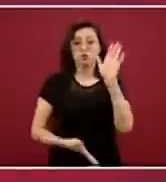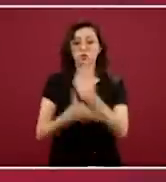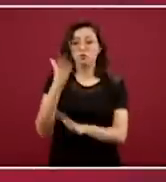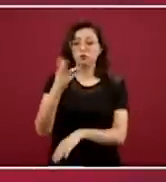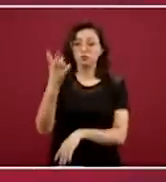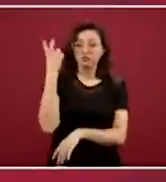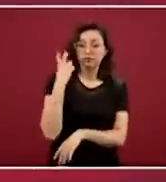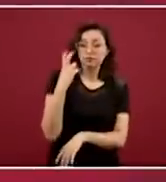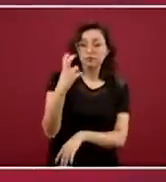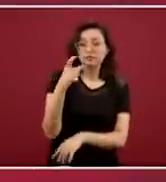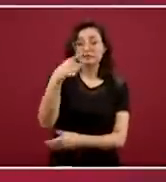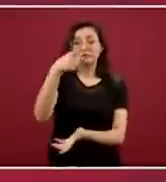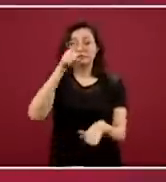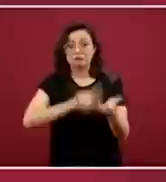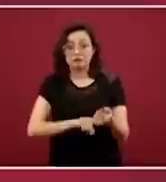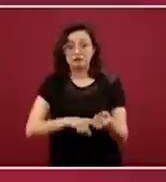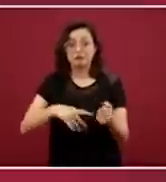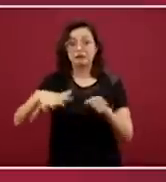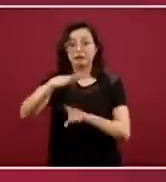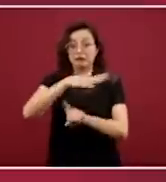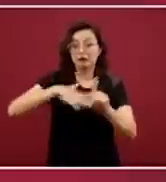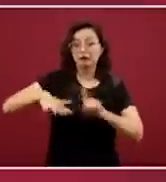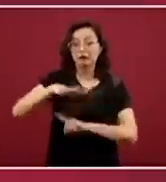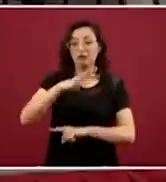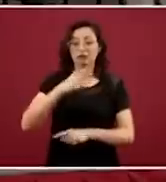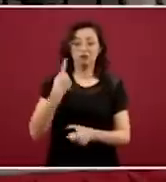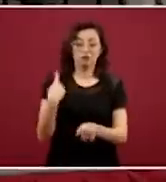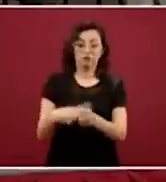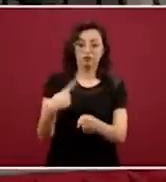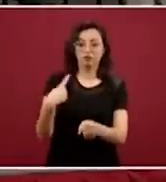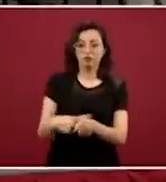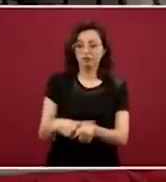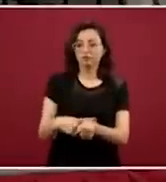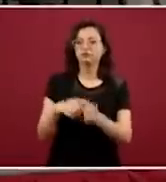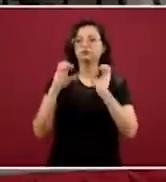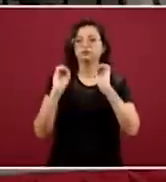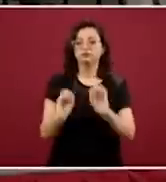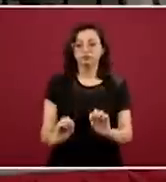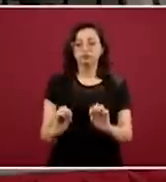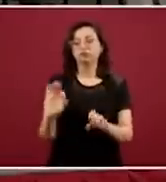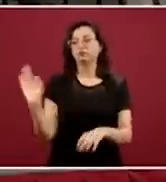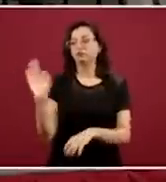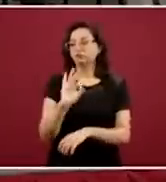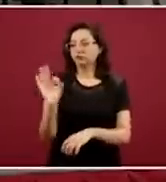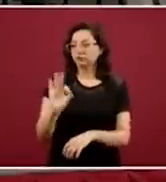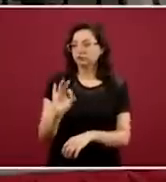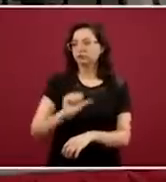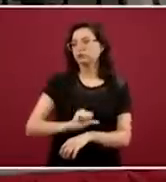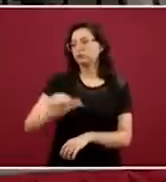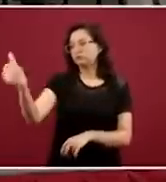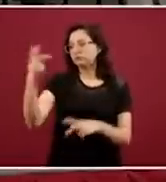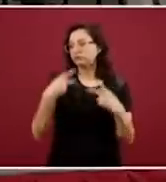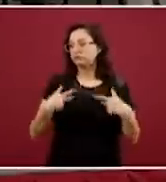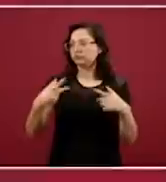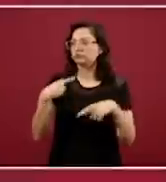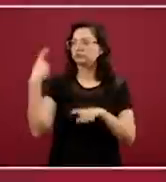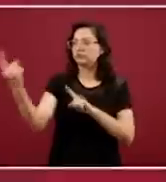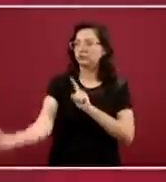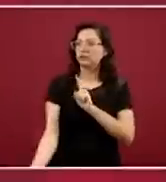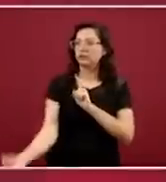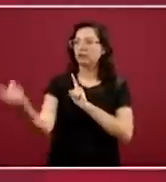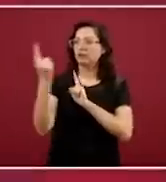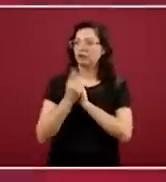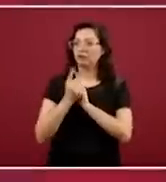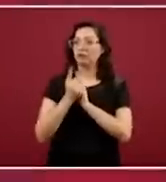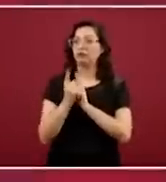donde hay transmisión activa o tiene conocimiento de que recibió a una persona que provino de un sitio de transmisión